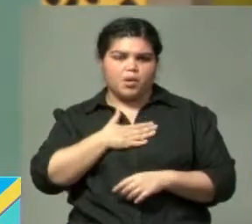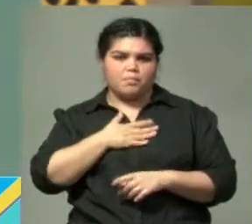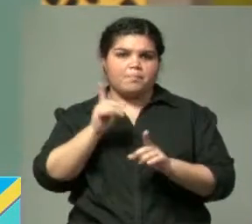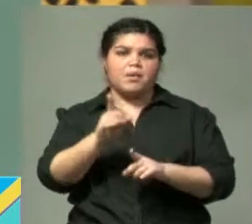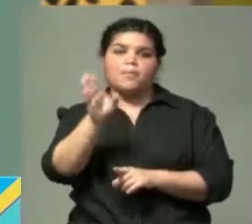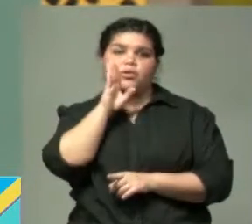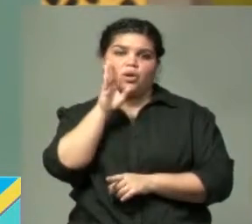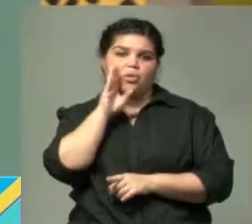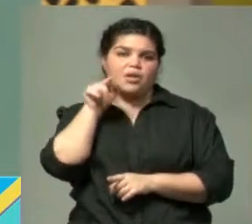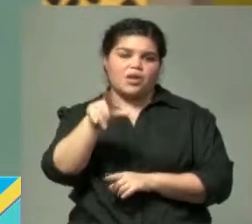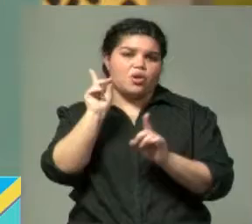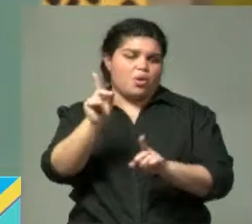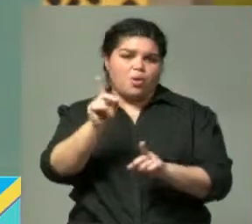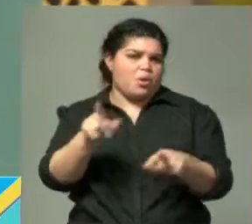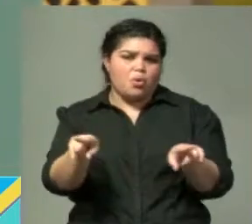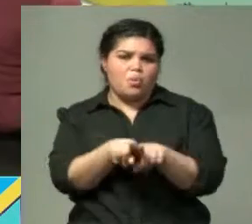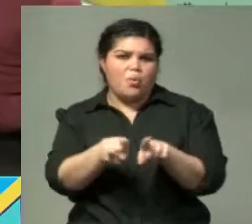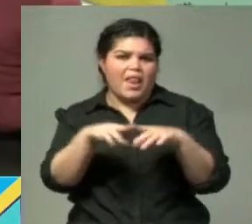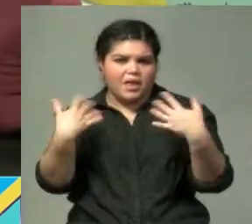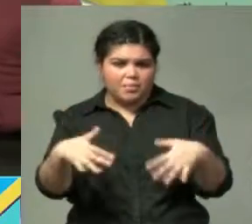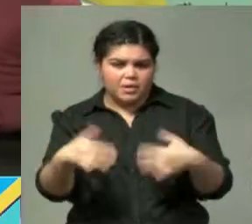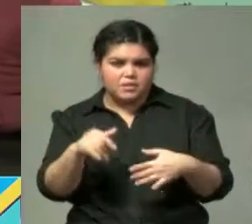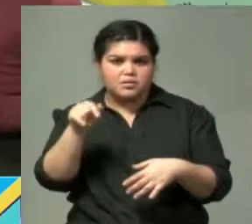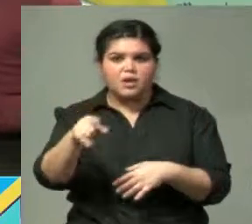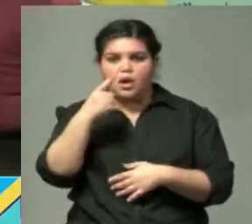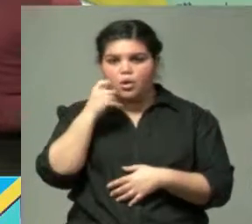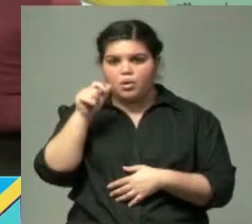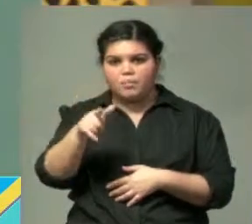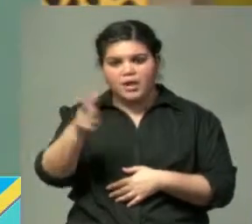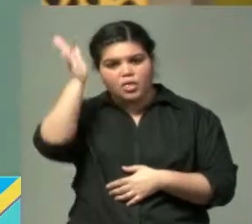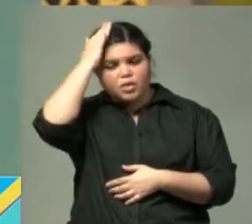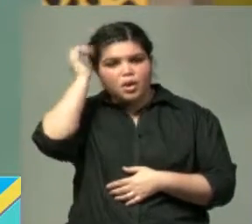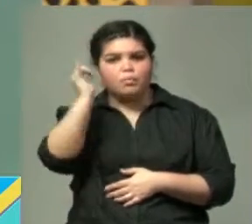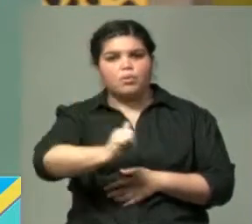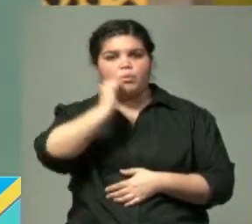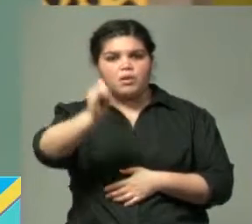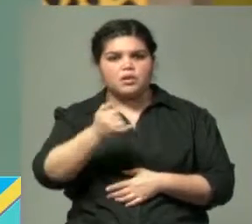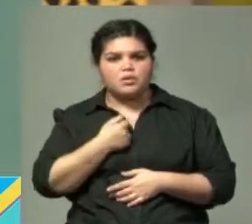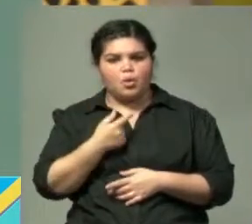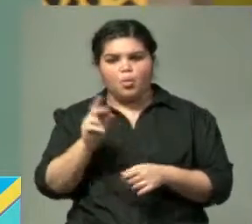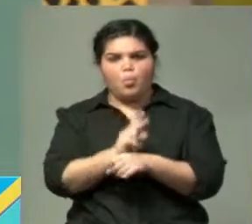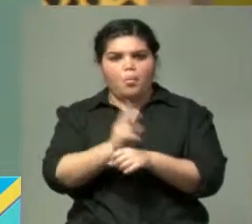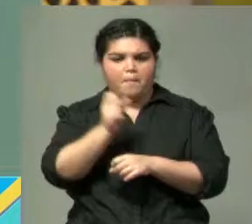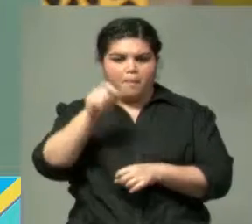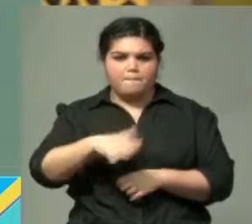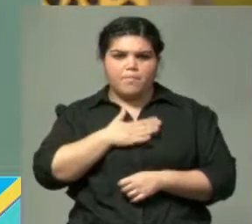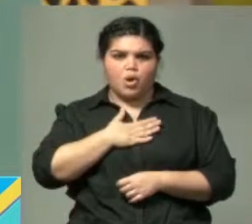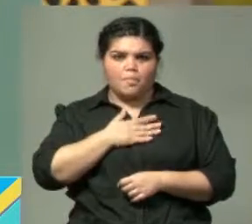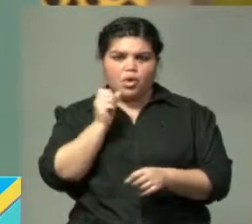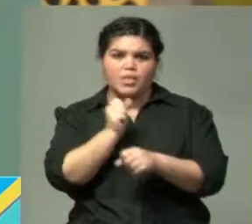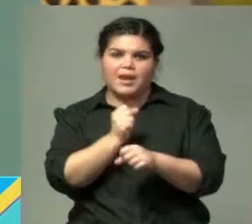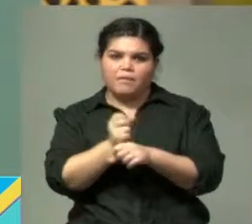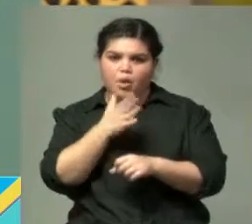es parte de esa emergencia, digamos, que el tipo dice, protejamos los trabajos nuestros, que no se nos vayan a México o a otros lugares, lo que está